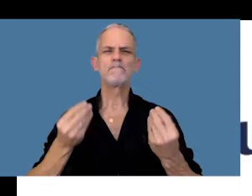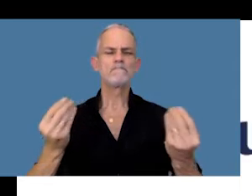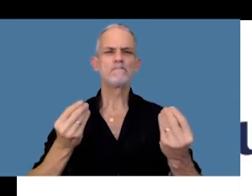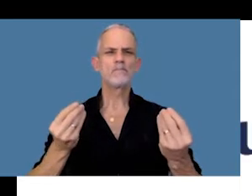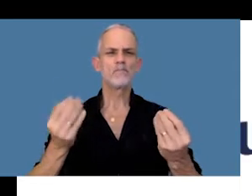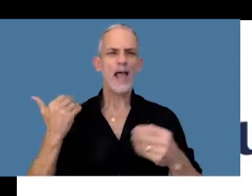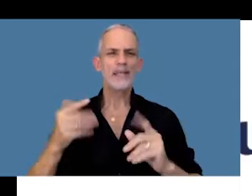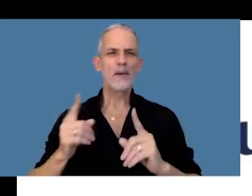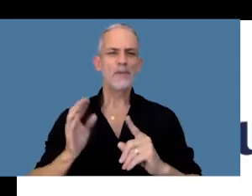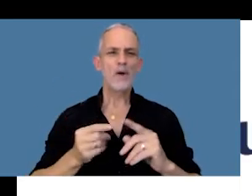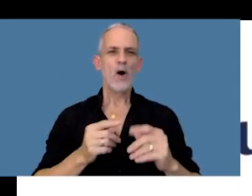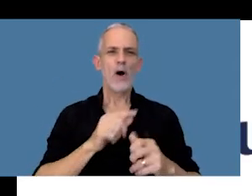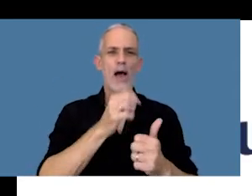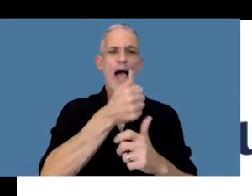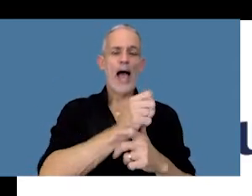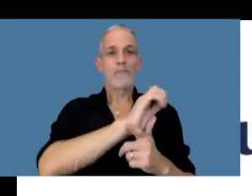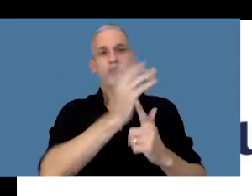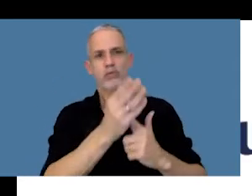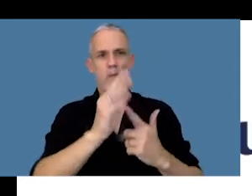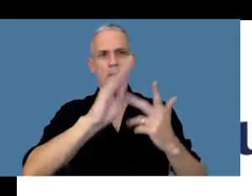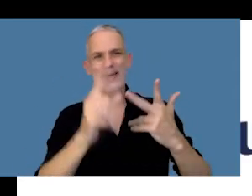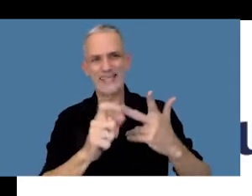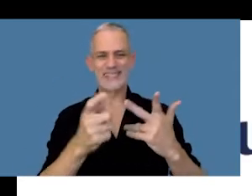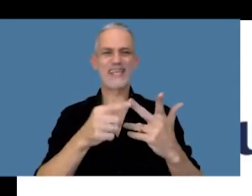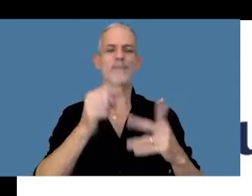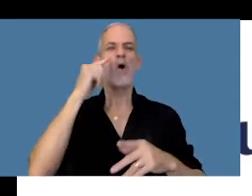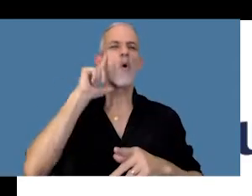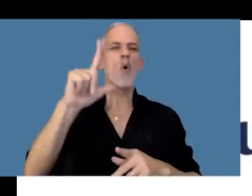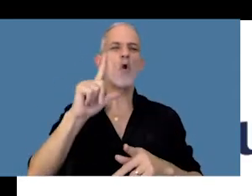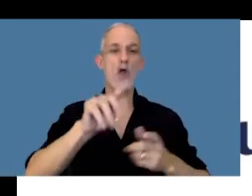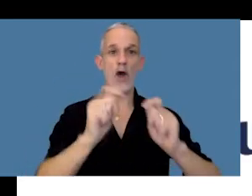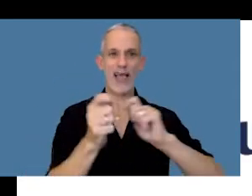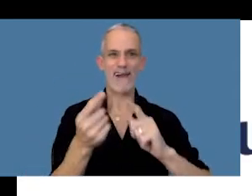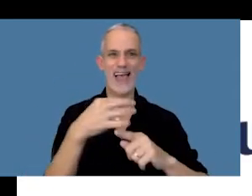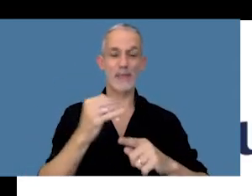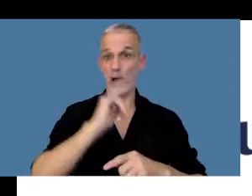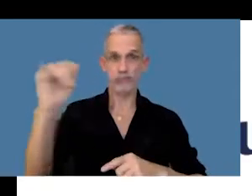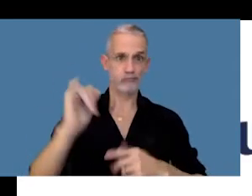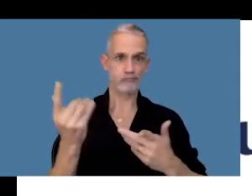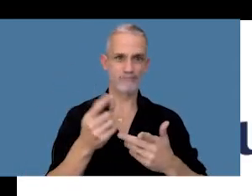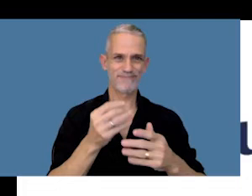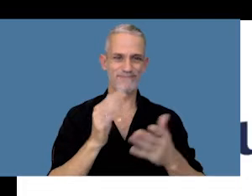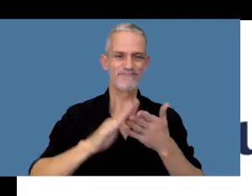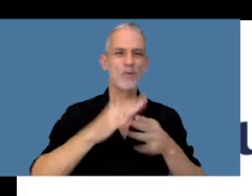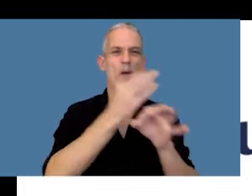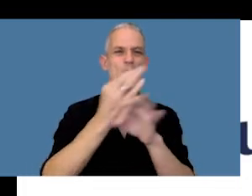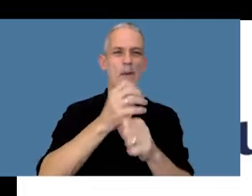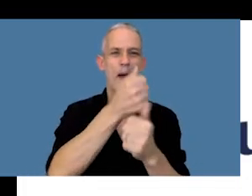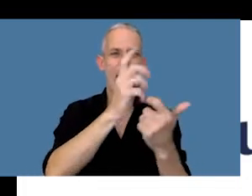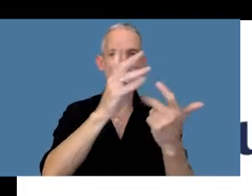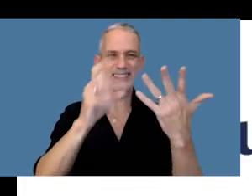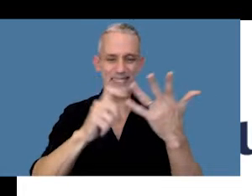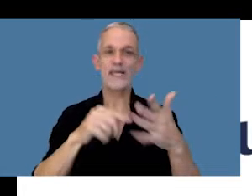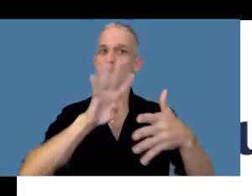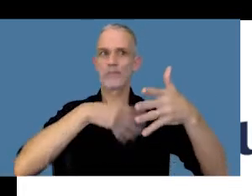cuando recategorizamos al mes de julio, que teníamos que informarla? Tomamos ya esta nueva